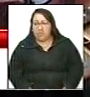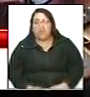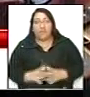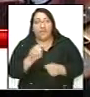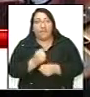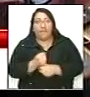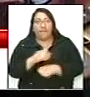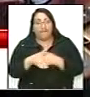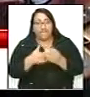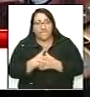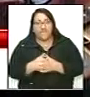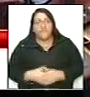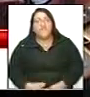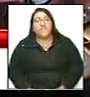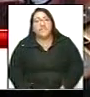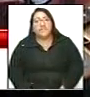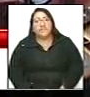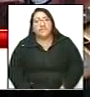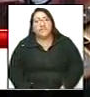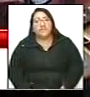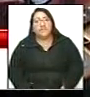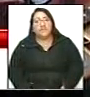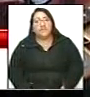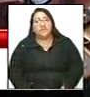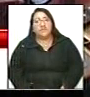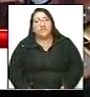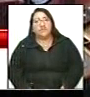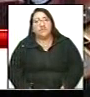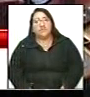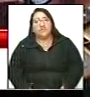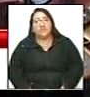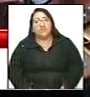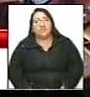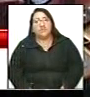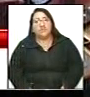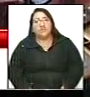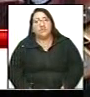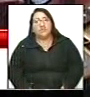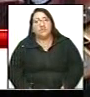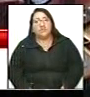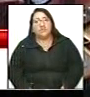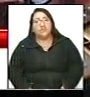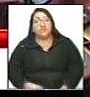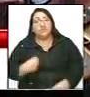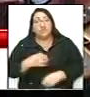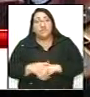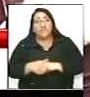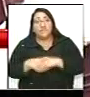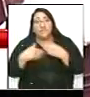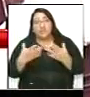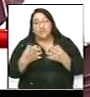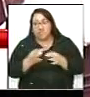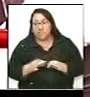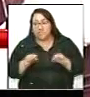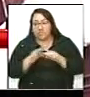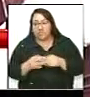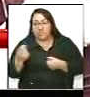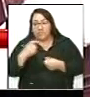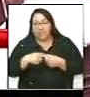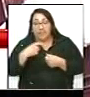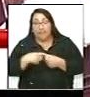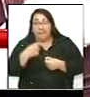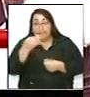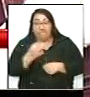delante. Presidenta, yo quería comentar y saludar y felicitar, como han señalado acá, la participación y la